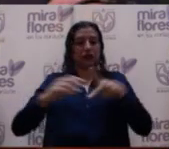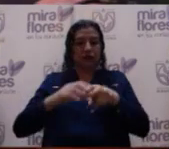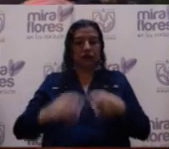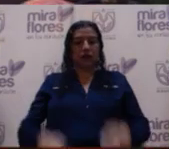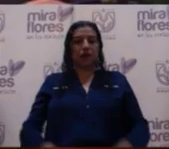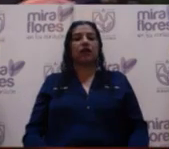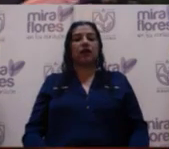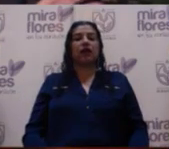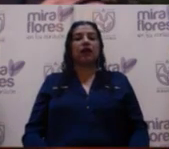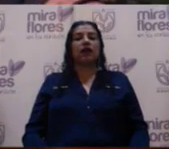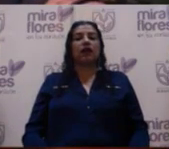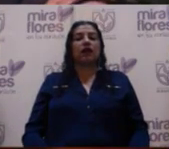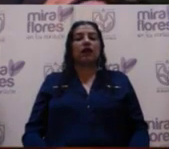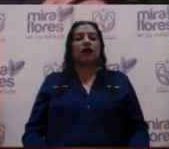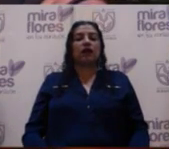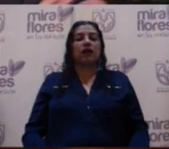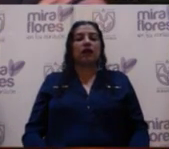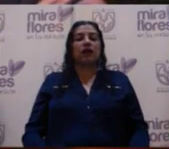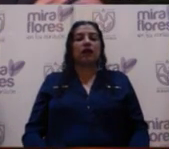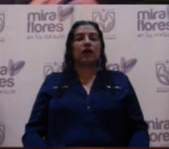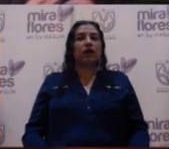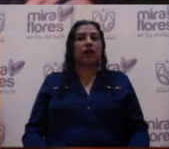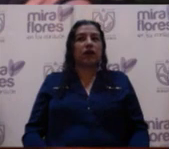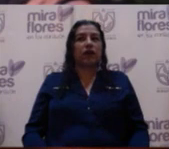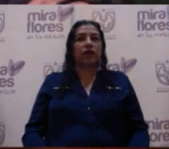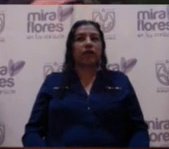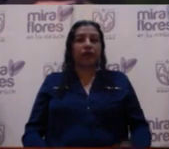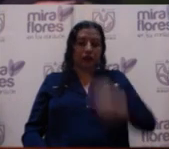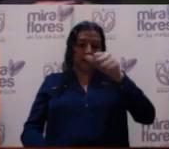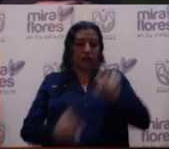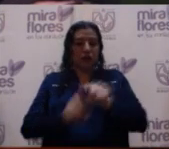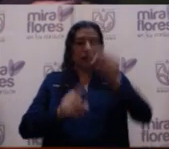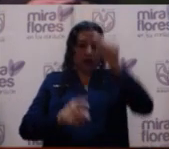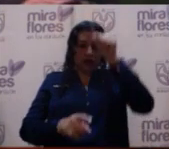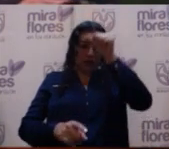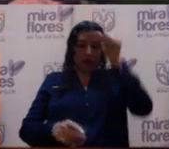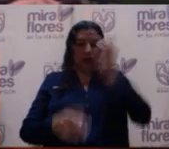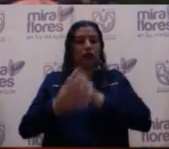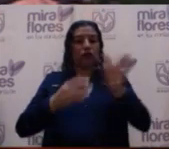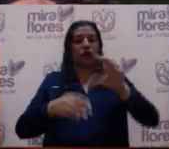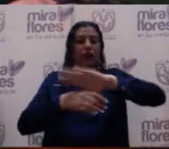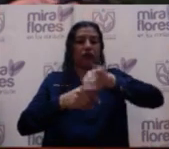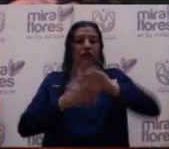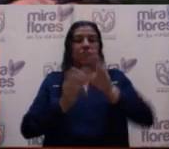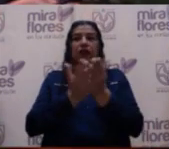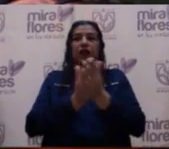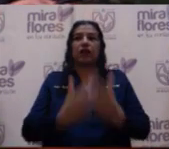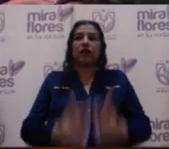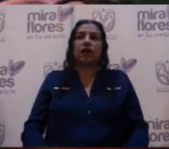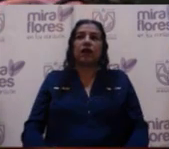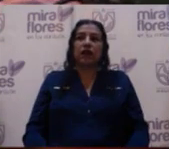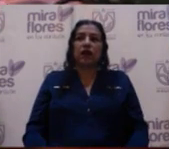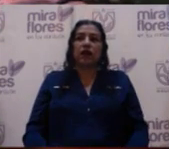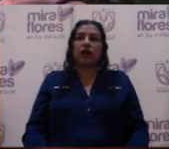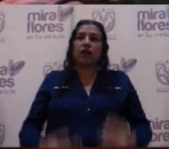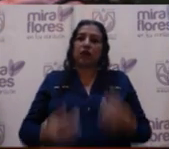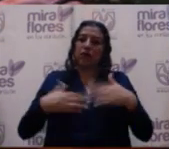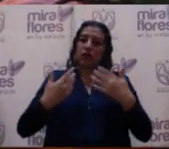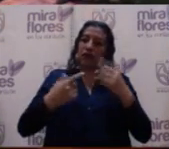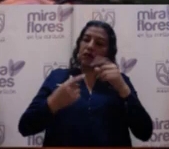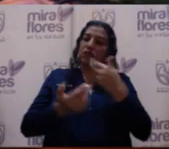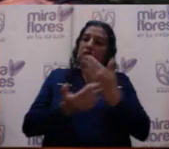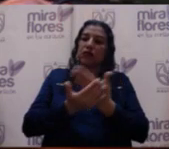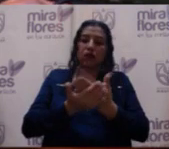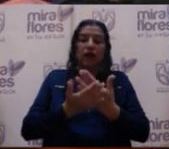me di una vuelta estando en el domingo de la semana pasada en la Feria Libre y puedo dar por hecho que la feria